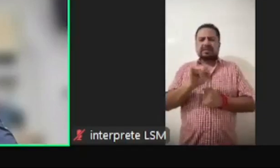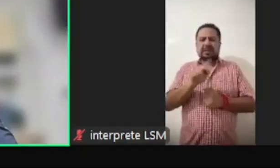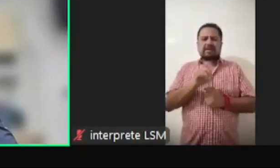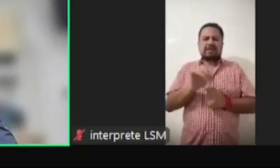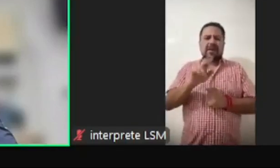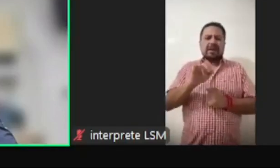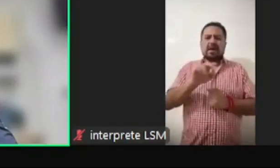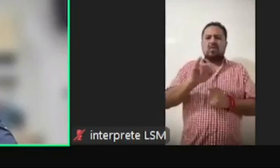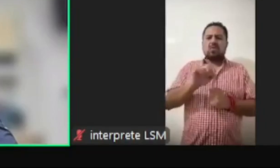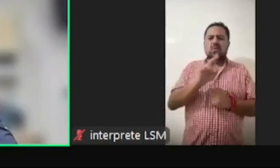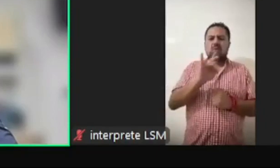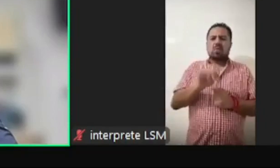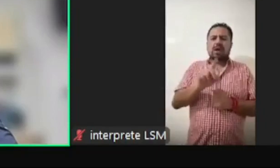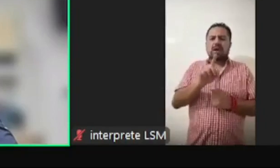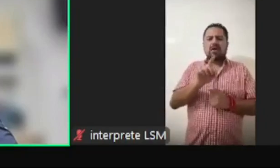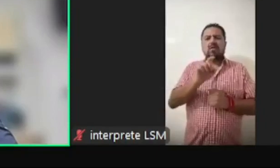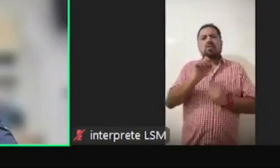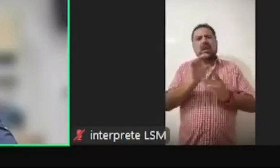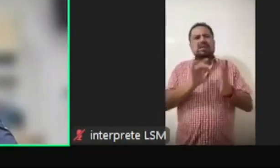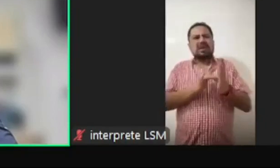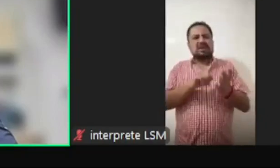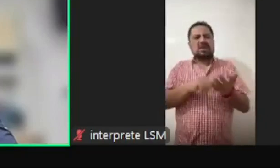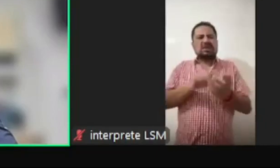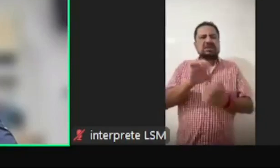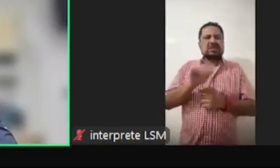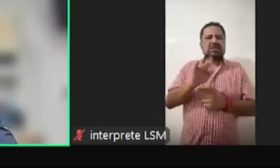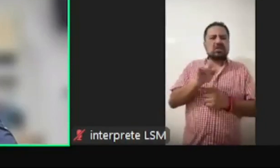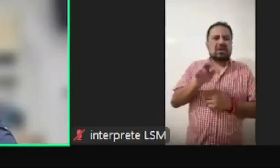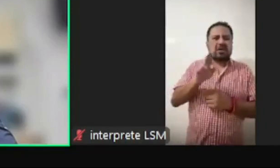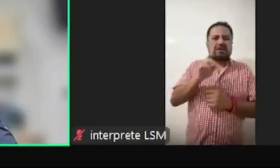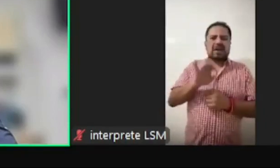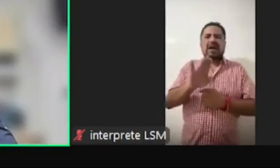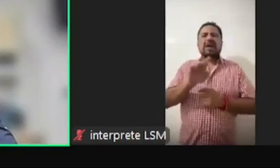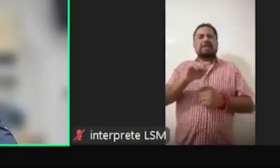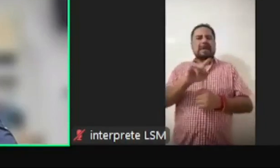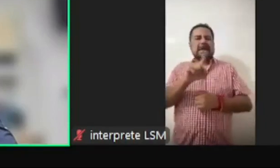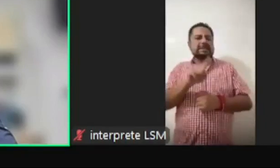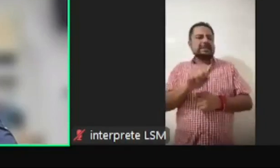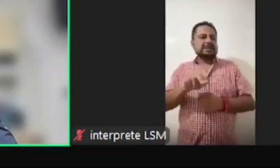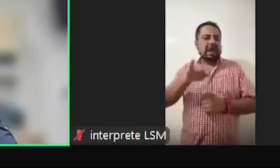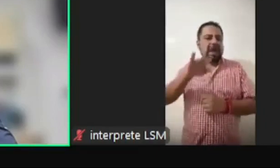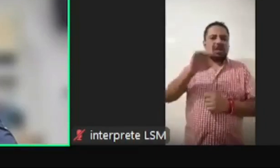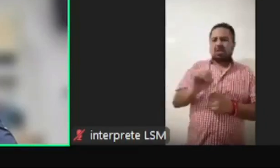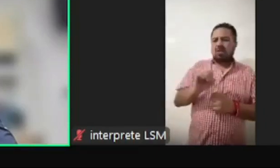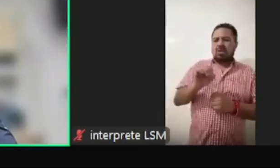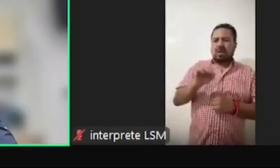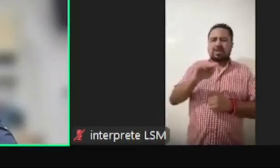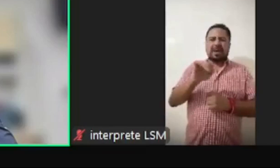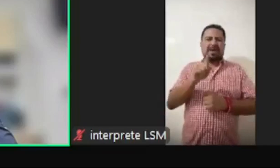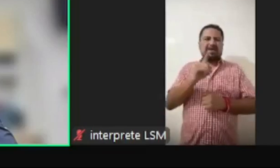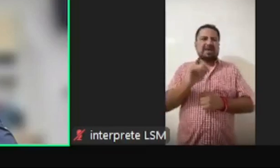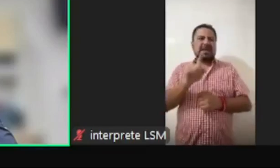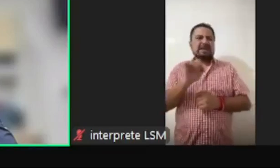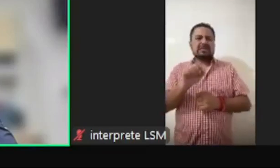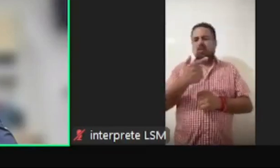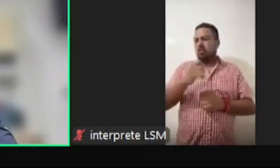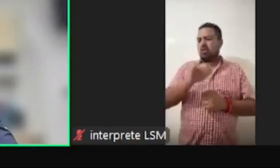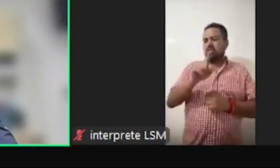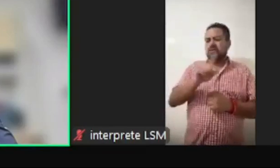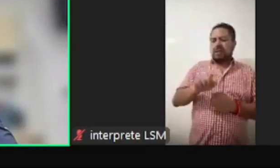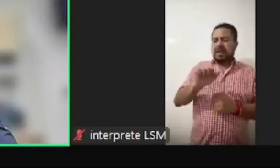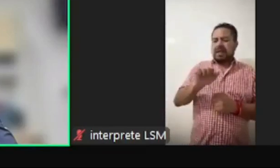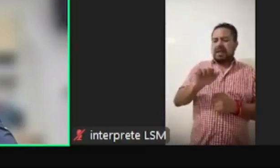Escobar Benicio, Juan de Dios Prudente Escobar, Elda Ibarra Manzano, Maidalí Silva Guzmán, Alexis